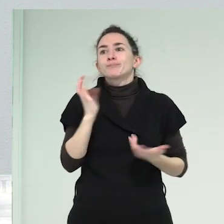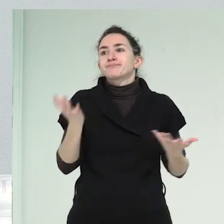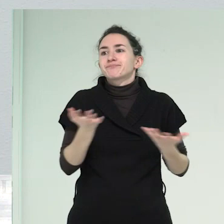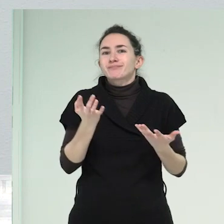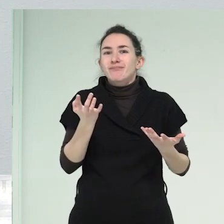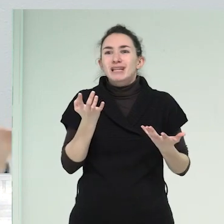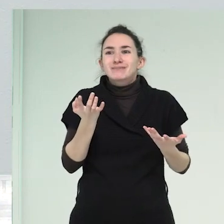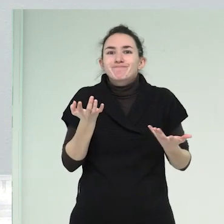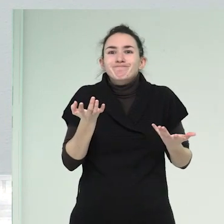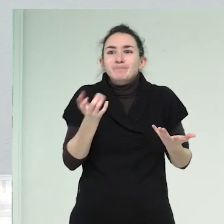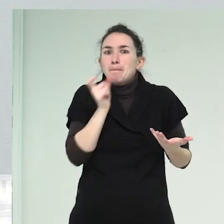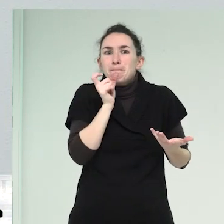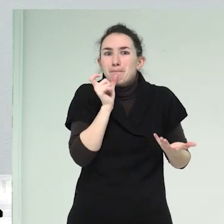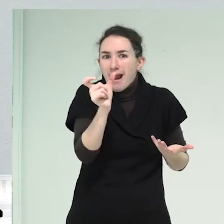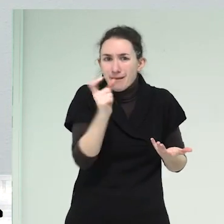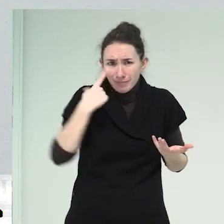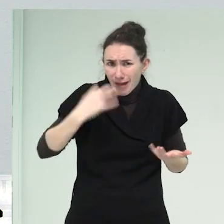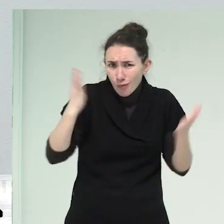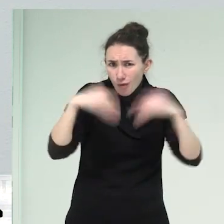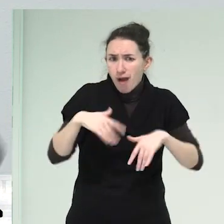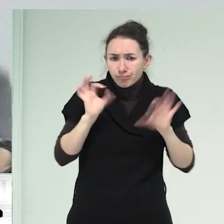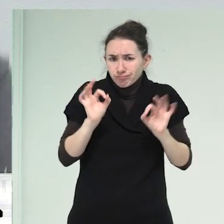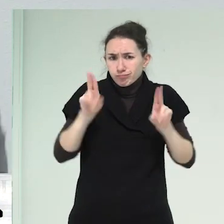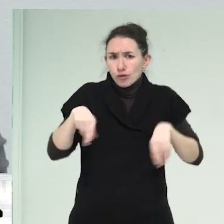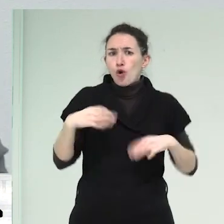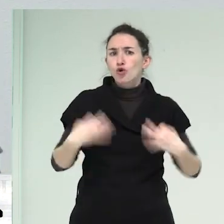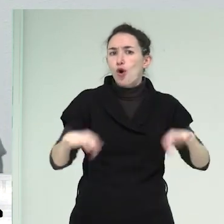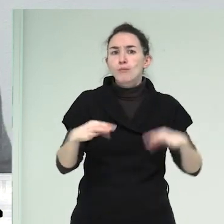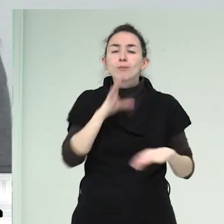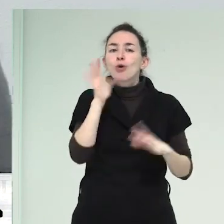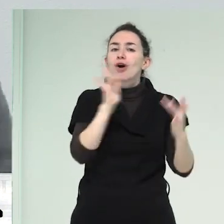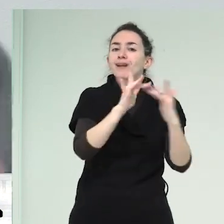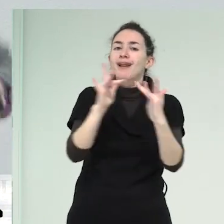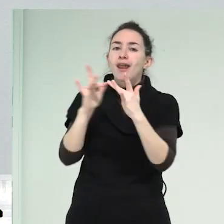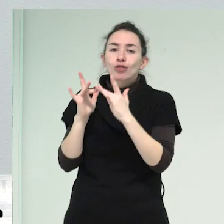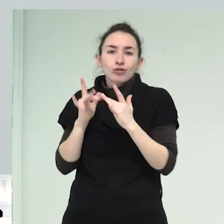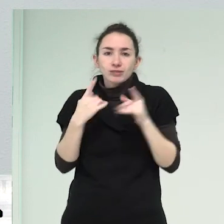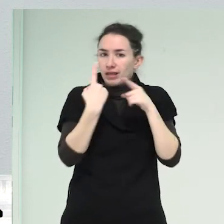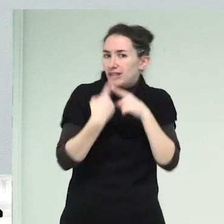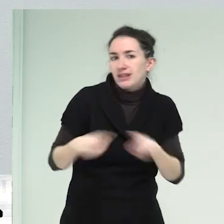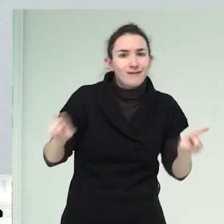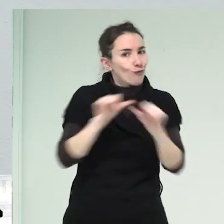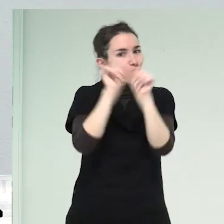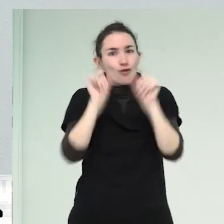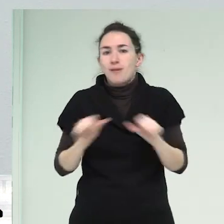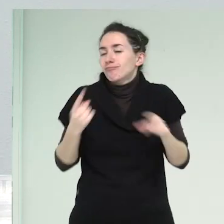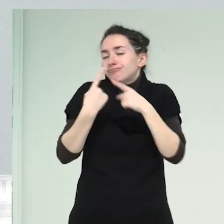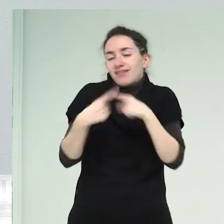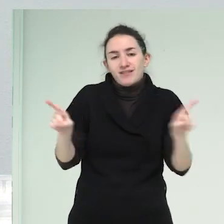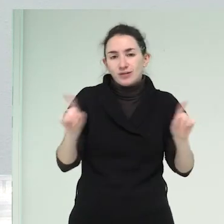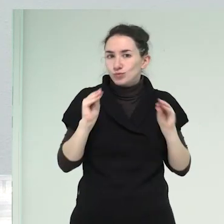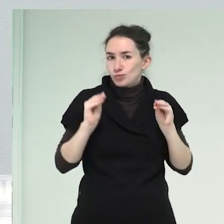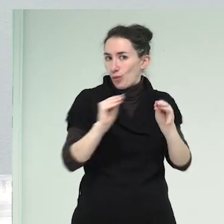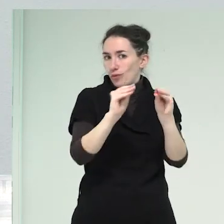ni siquiera era normal, ¿no? Porque tenían otras formas de relaciones de la sexualidad entre ellos, ¿no?